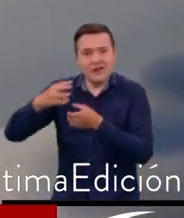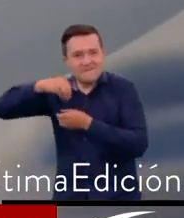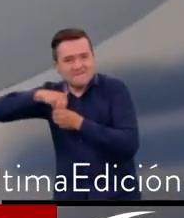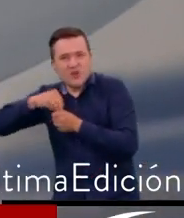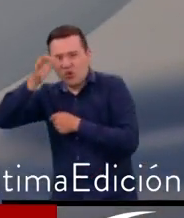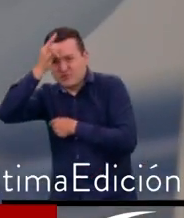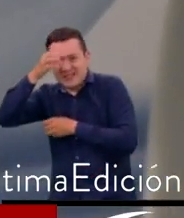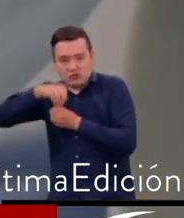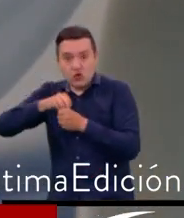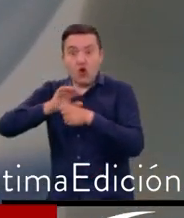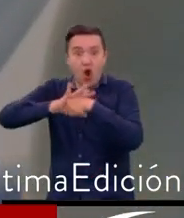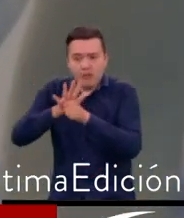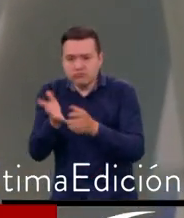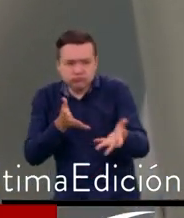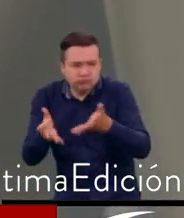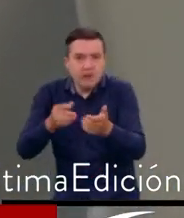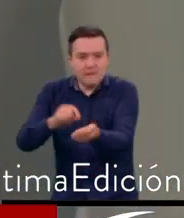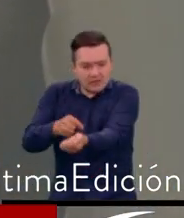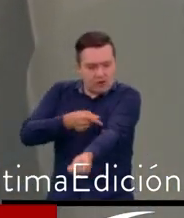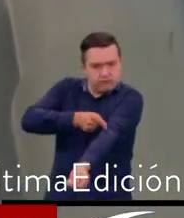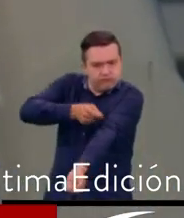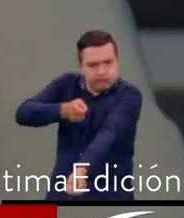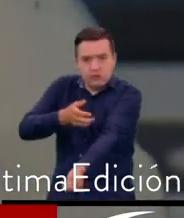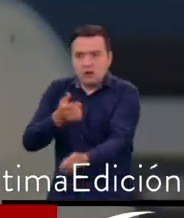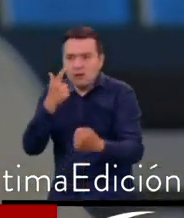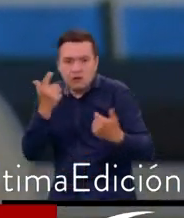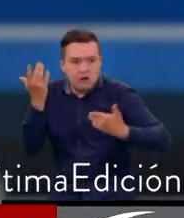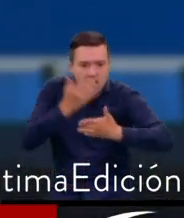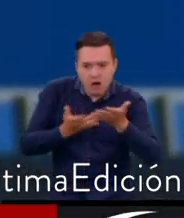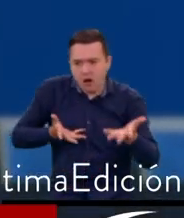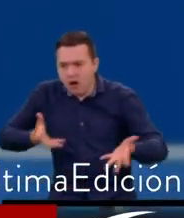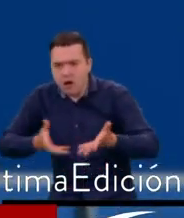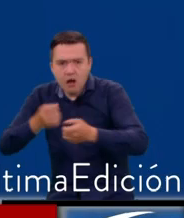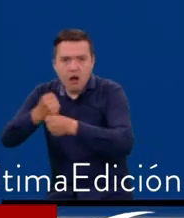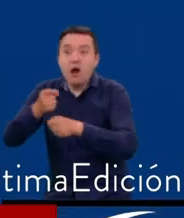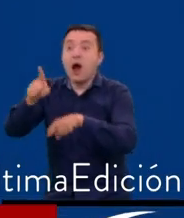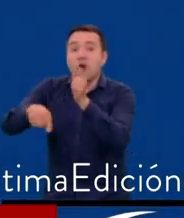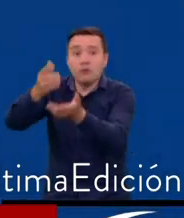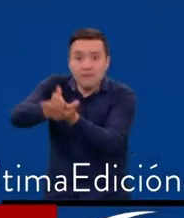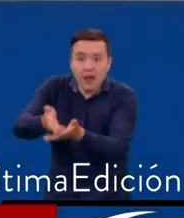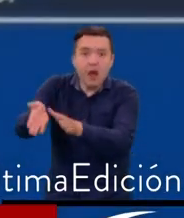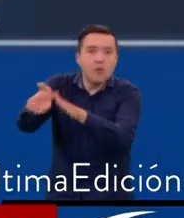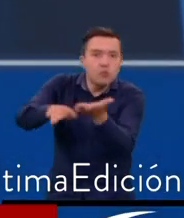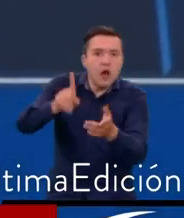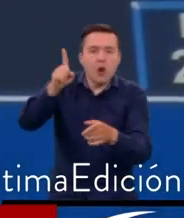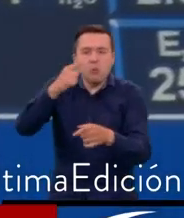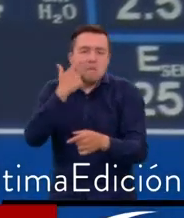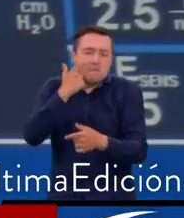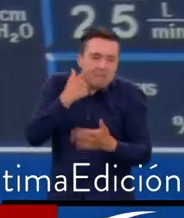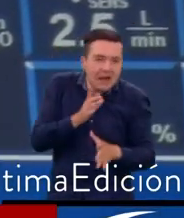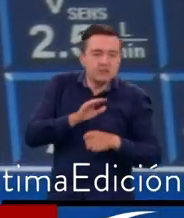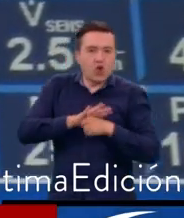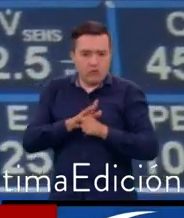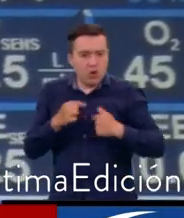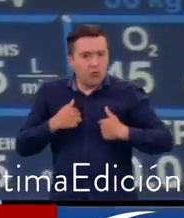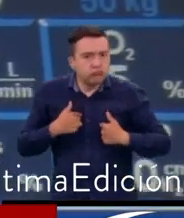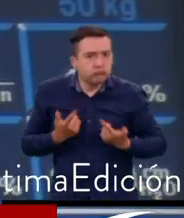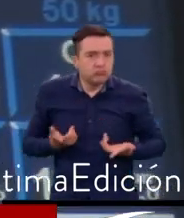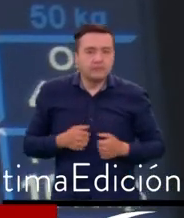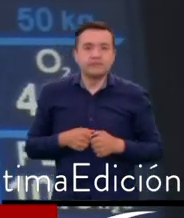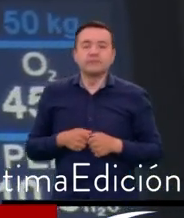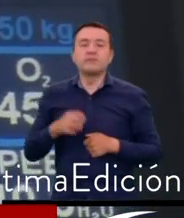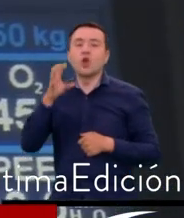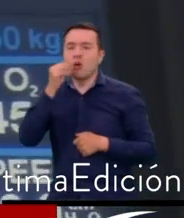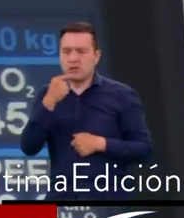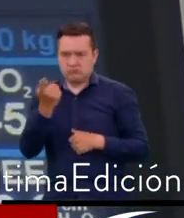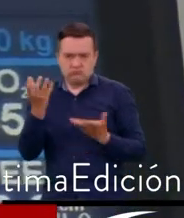muestras en pacientes vivos con sintomatología respiratoria y en casos de muertes por sospecha de infección por coronavirus. Nosotros hemos estado prestando